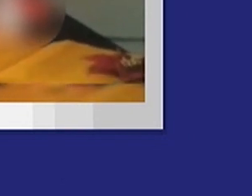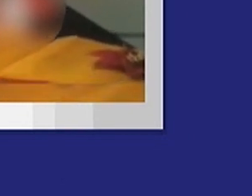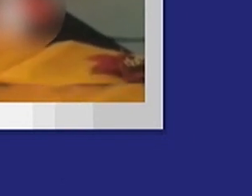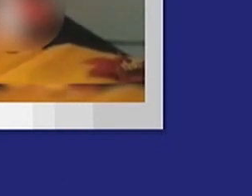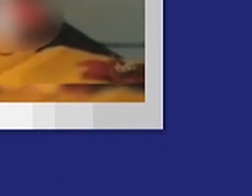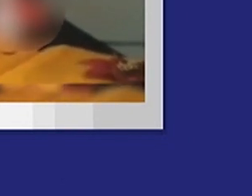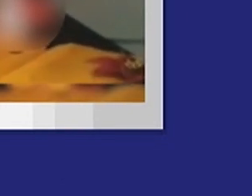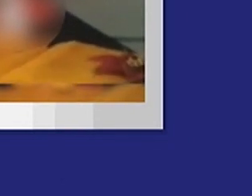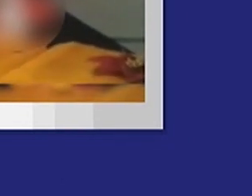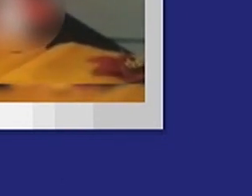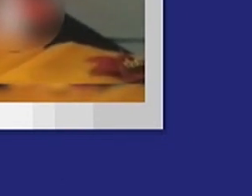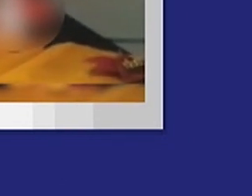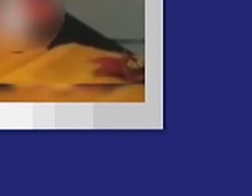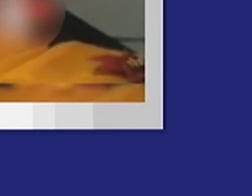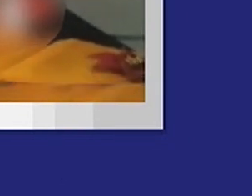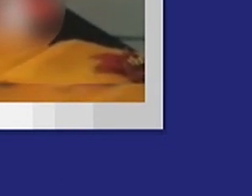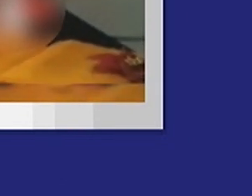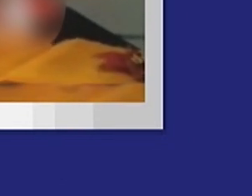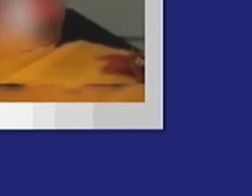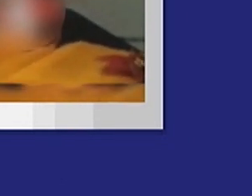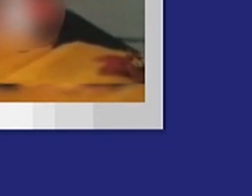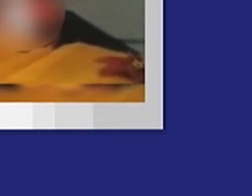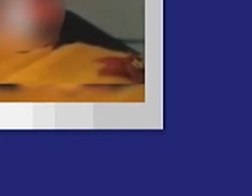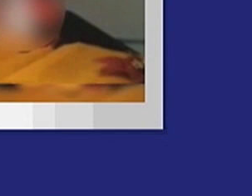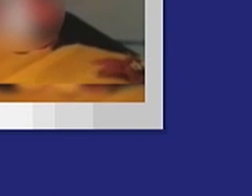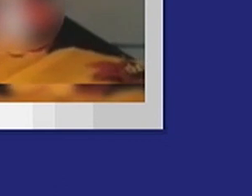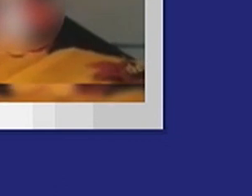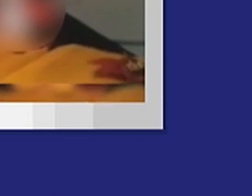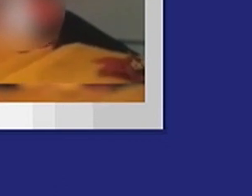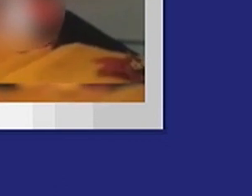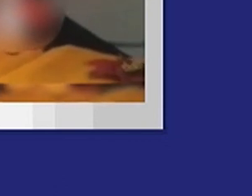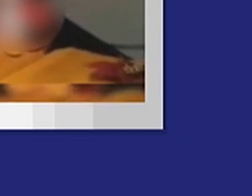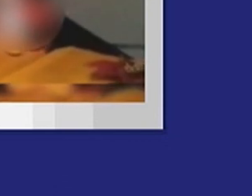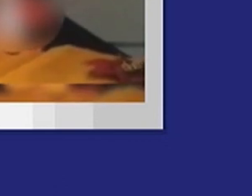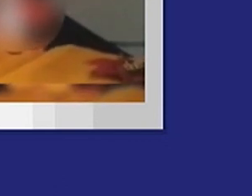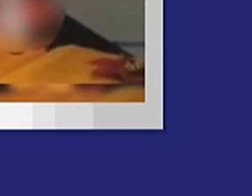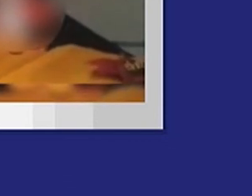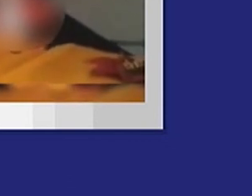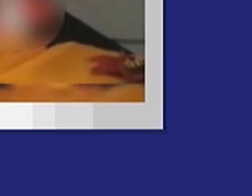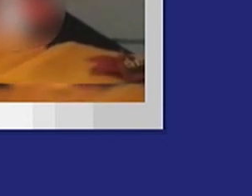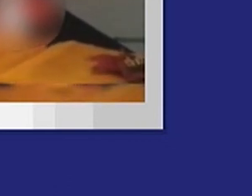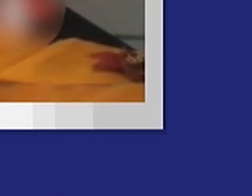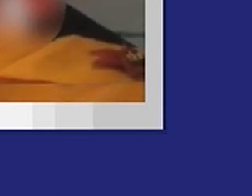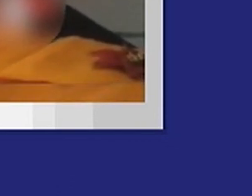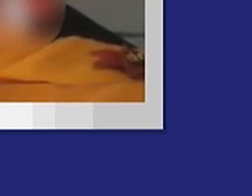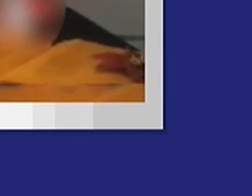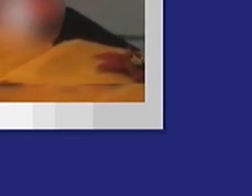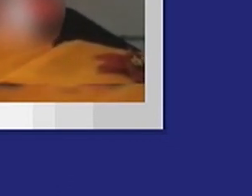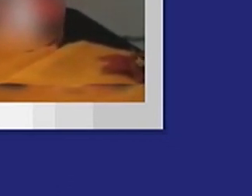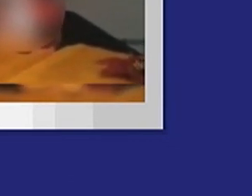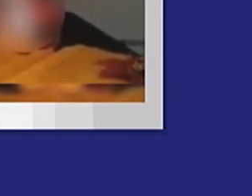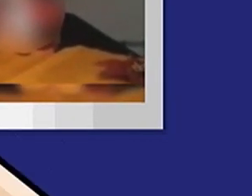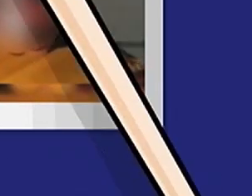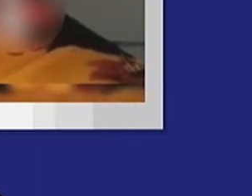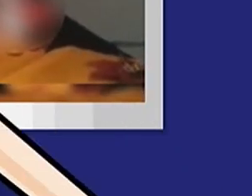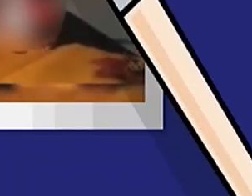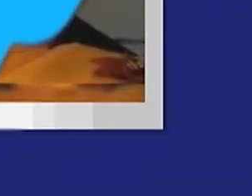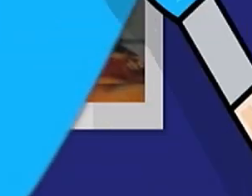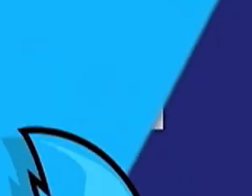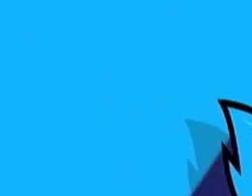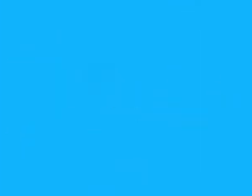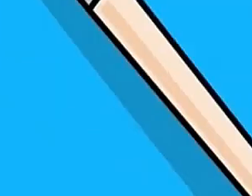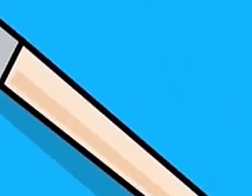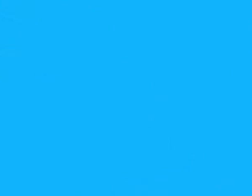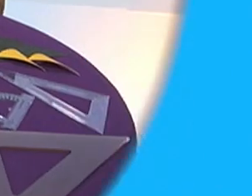formas en la que una persona con deficiencia visual puede ubicarse geográficamente utilizando las coordenadas